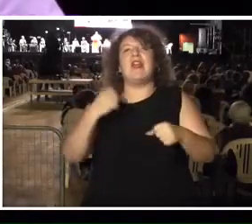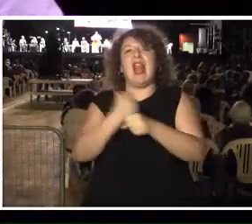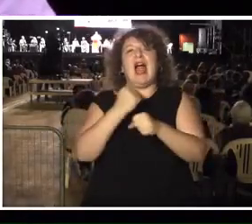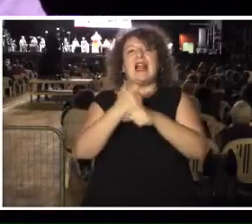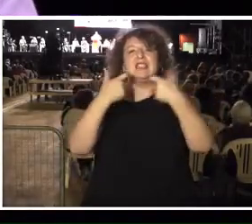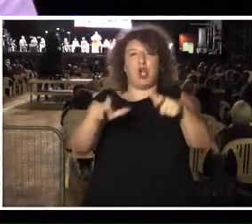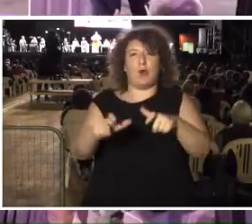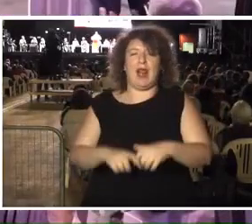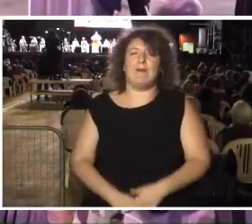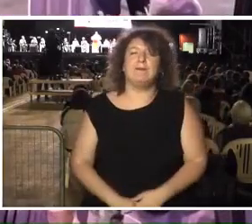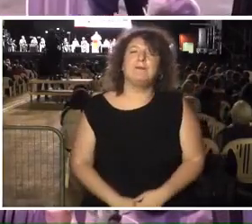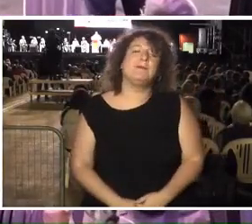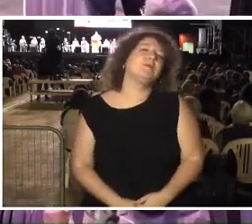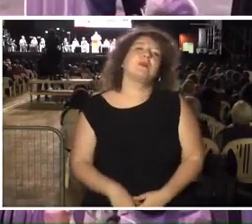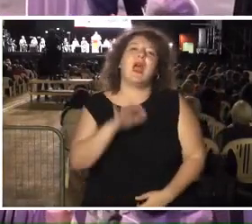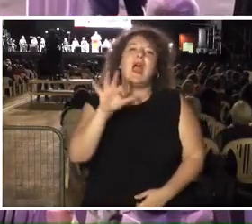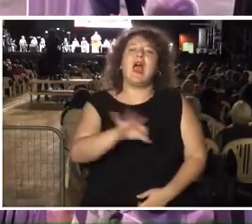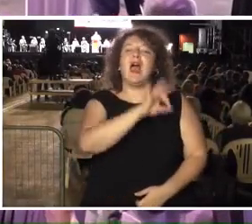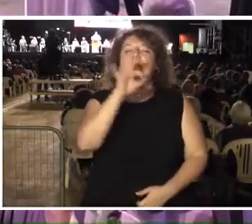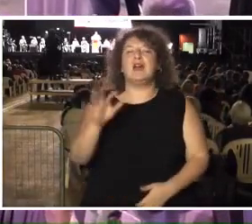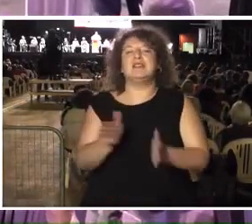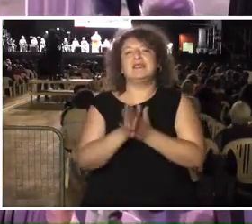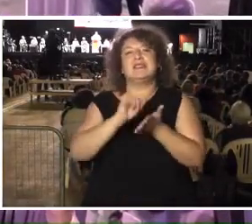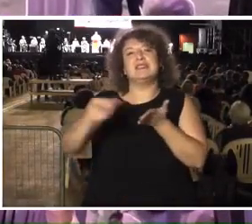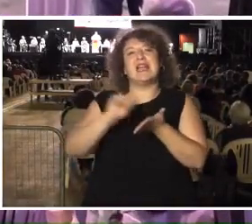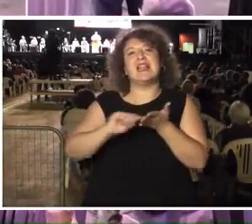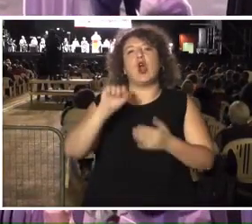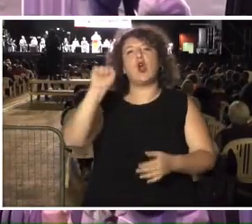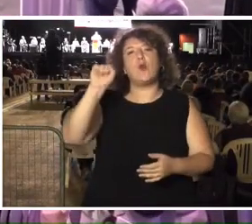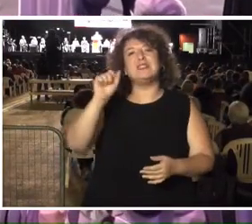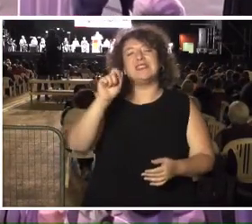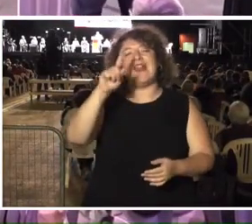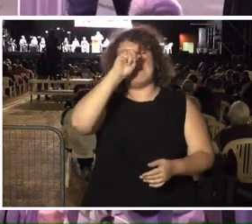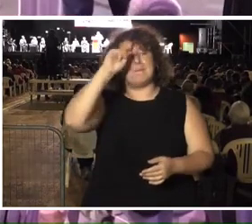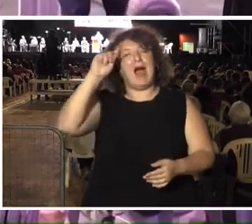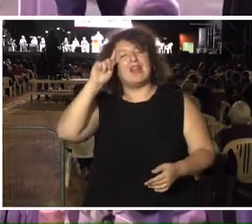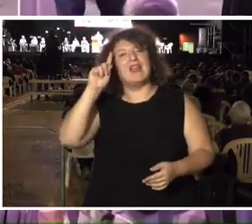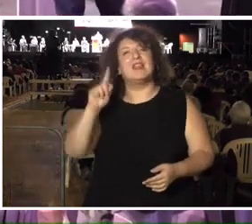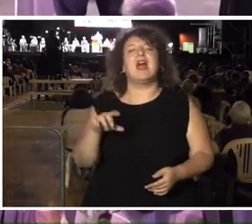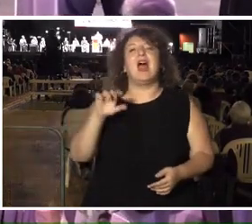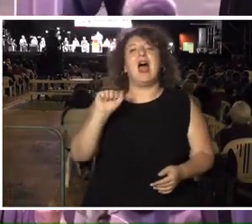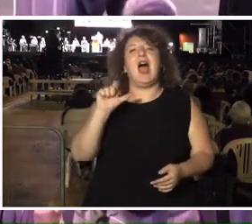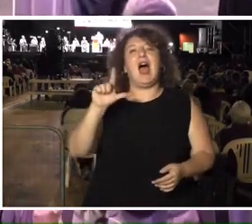con el compañero Álvaro Aguilera, secretario general del Partido Comunista de Madrid. Álvaro.